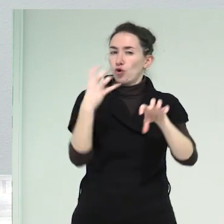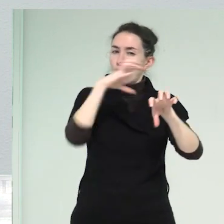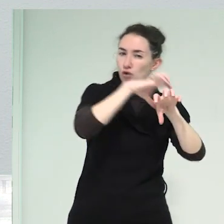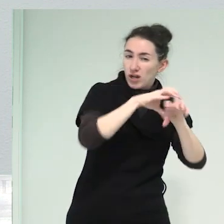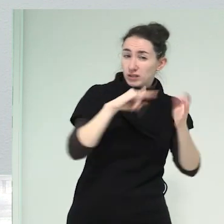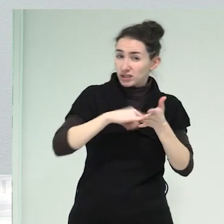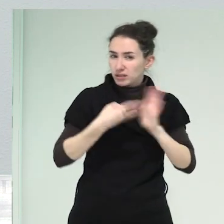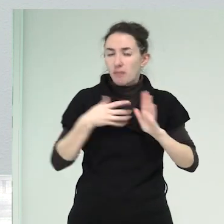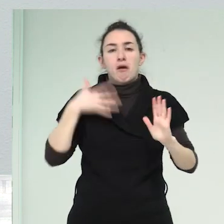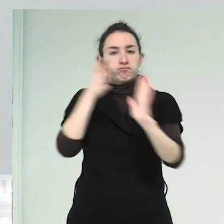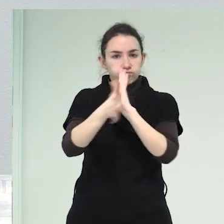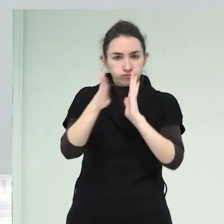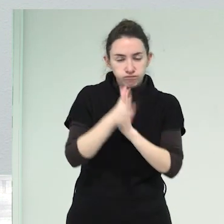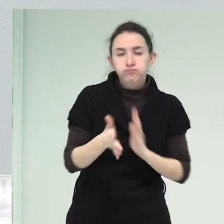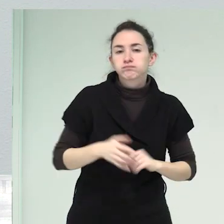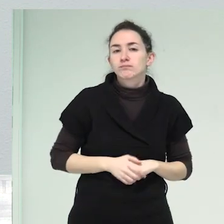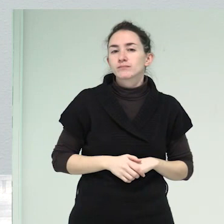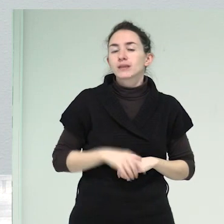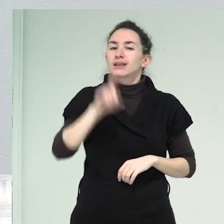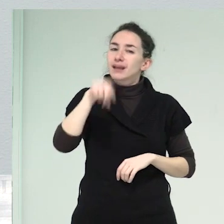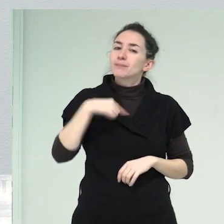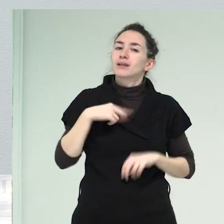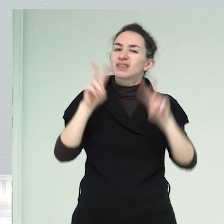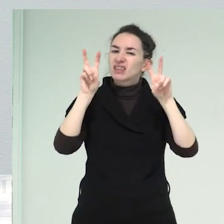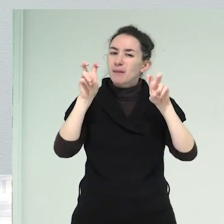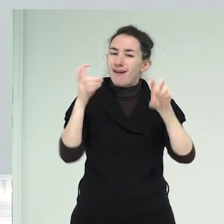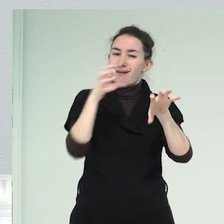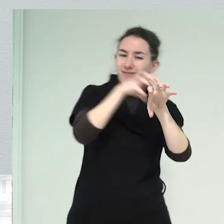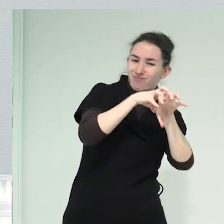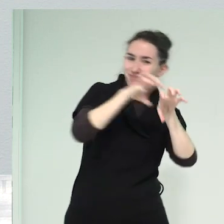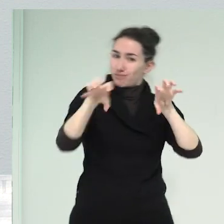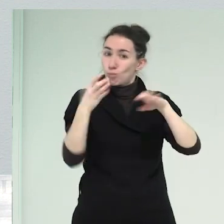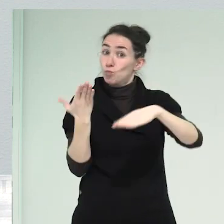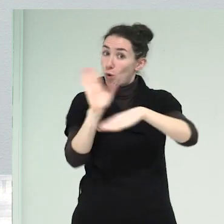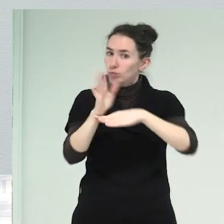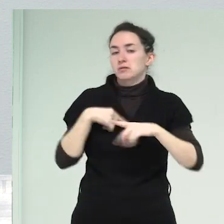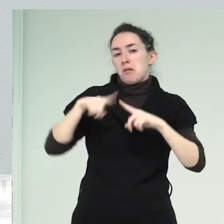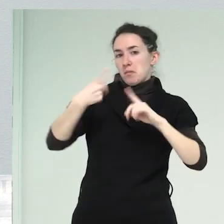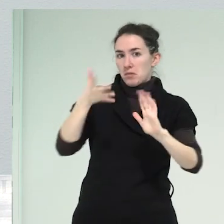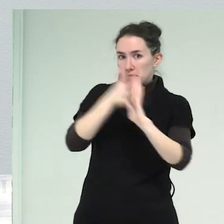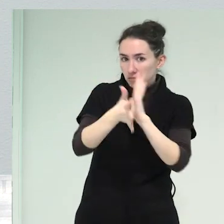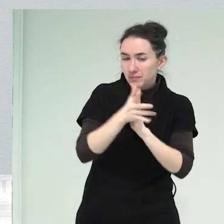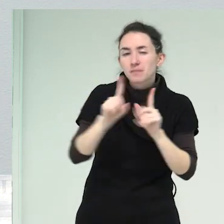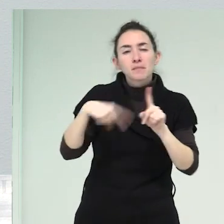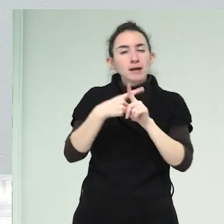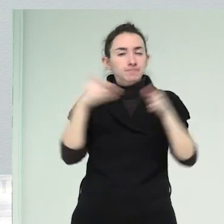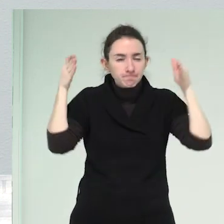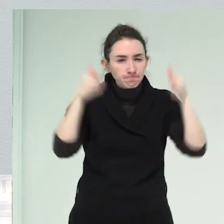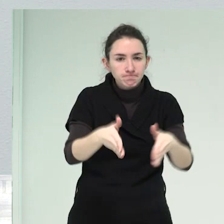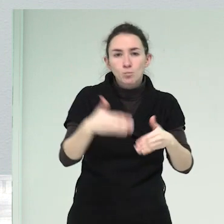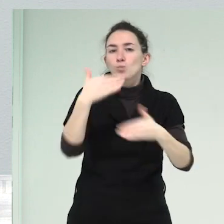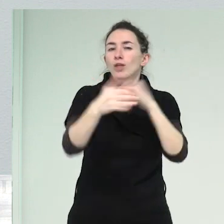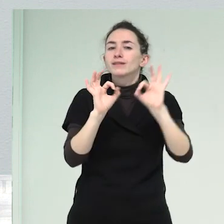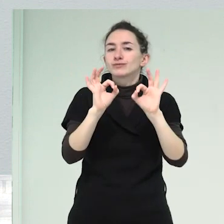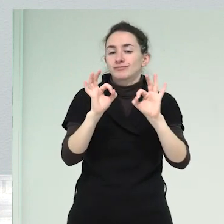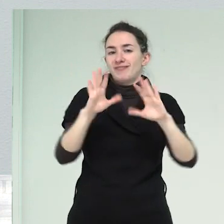Explicaré o trataré de hacerlo qué es la propuesta de colonial. Me centraré en los procesos de los feminismos